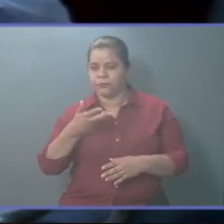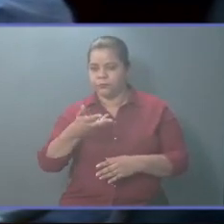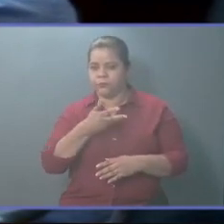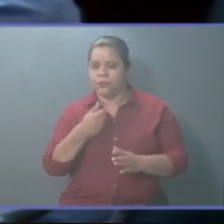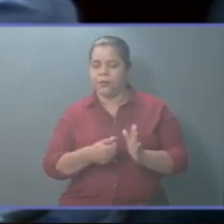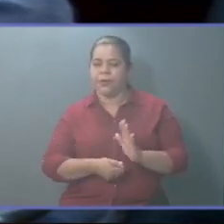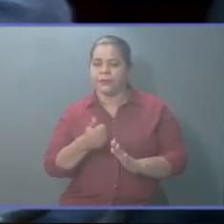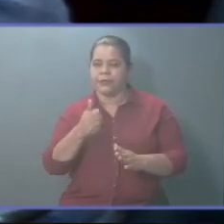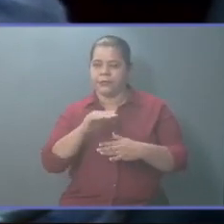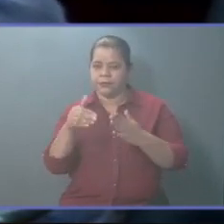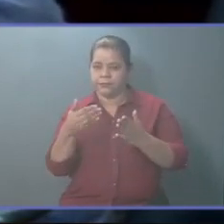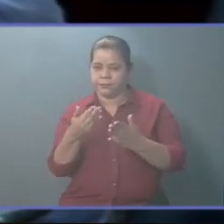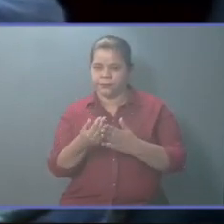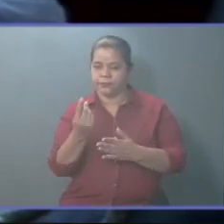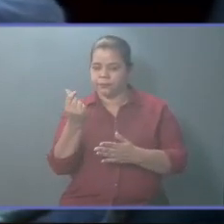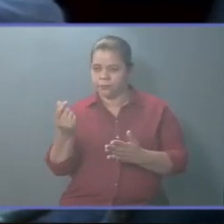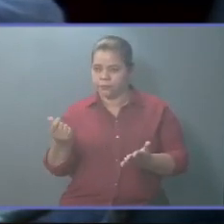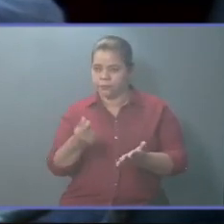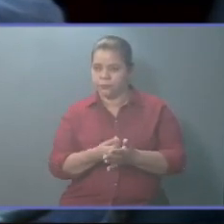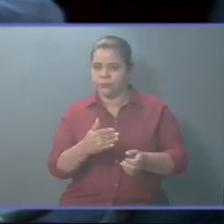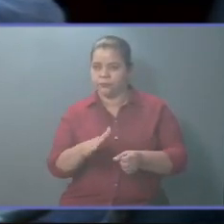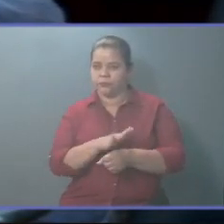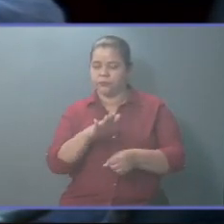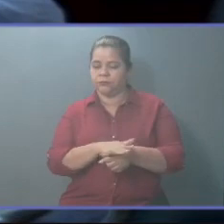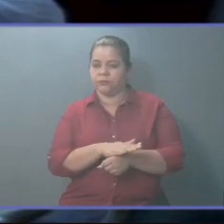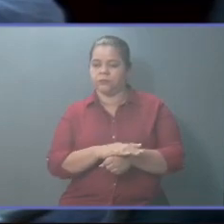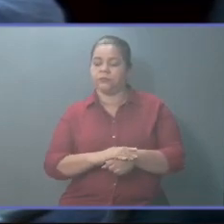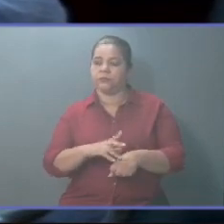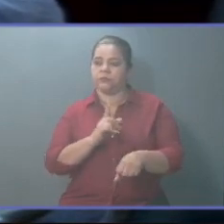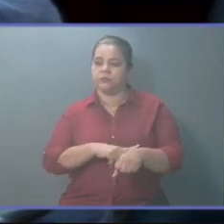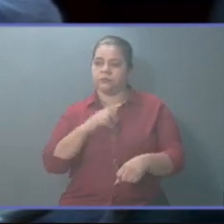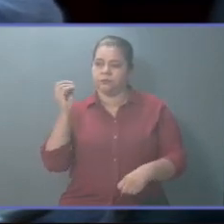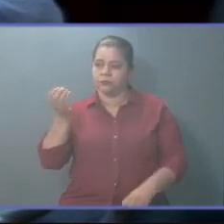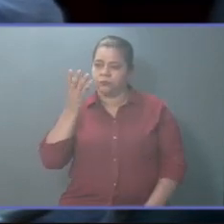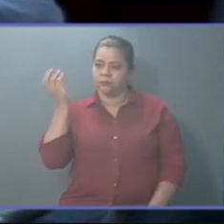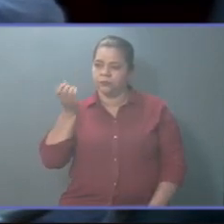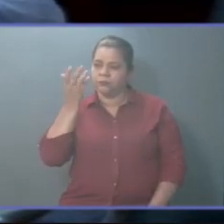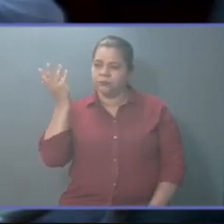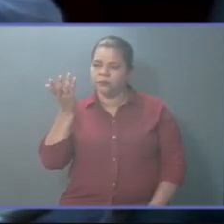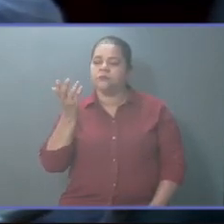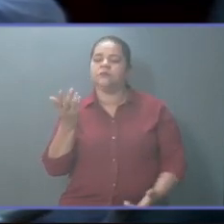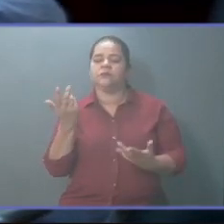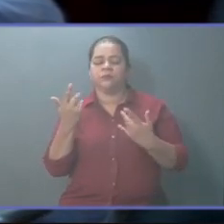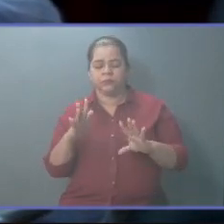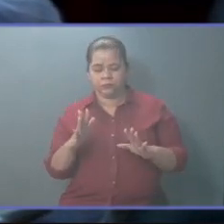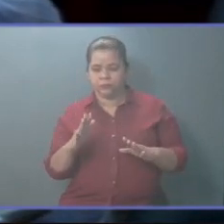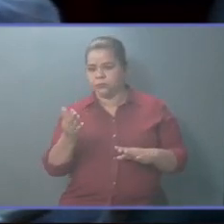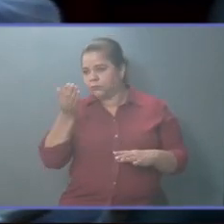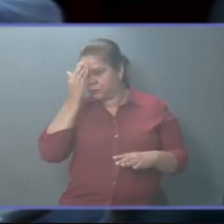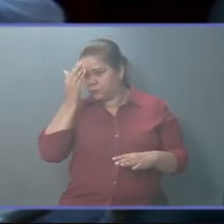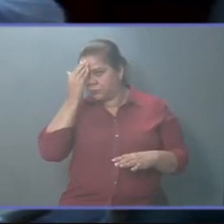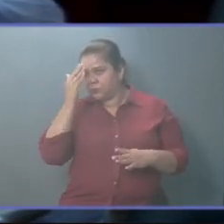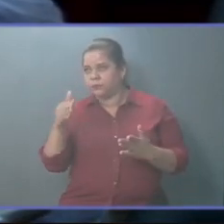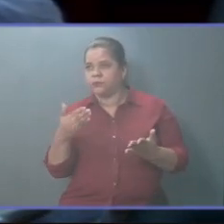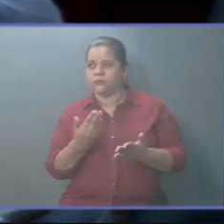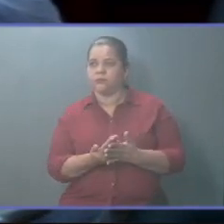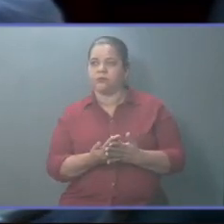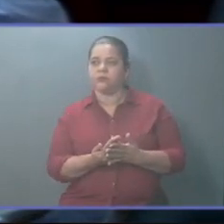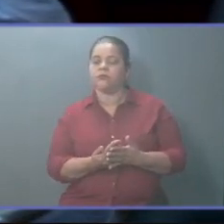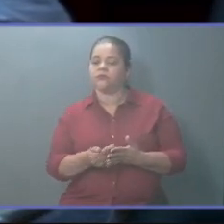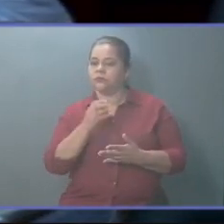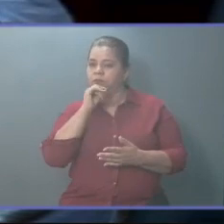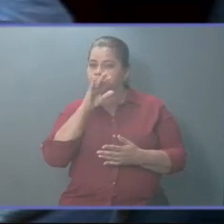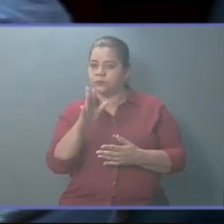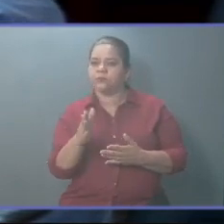conocer de todos los recursos que se hayan utilizado en el marco de la pandemia, partiendo de esas fuentes, que se sepa, como repito, qué se